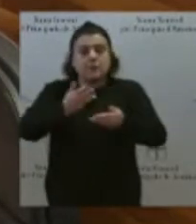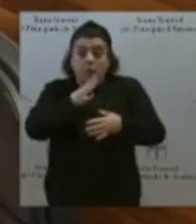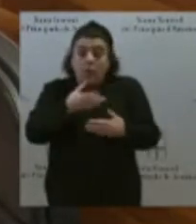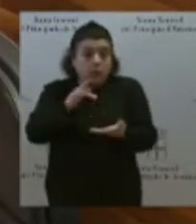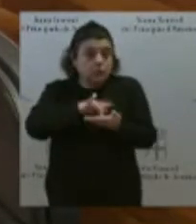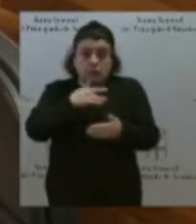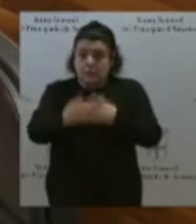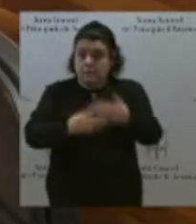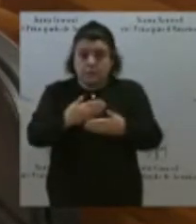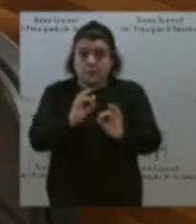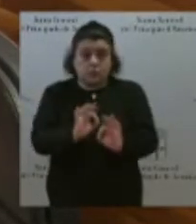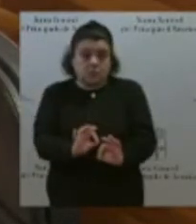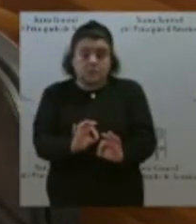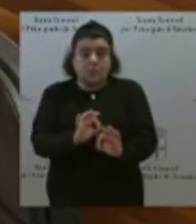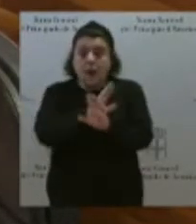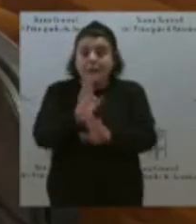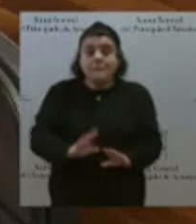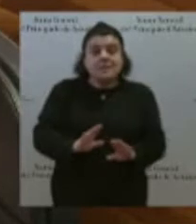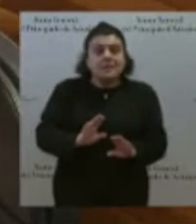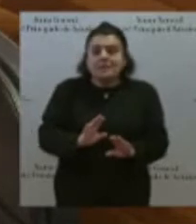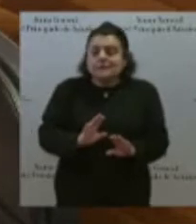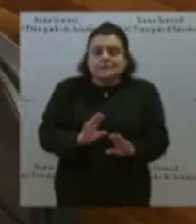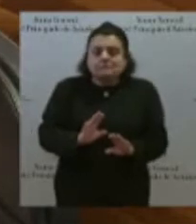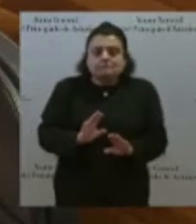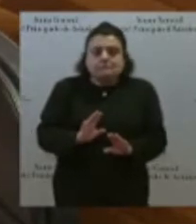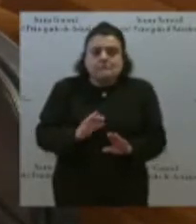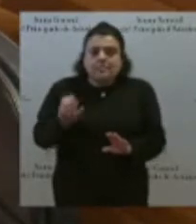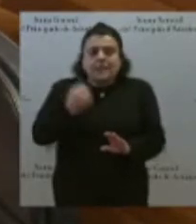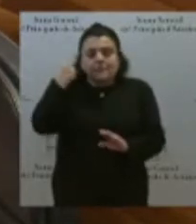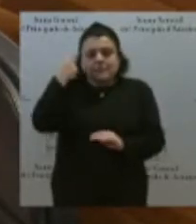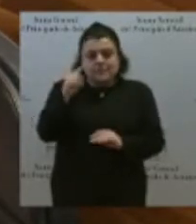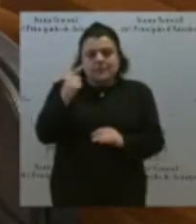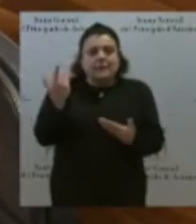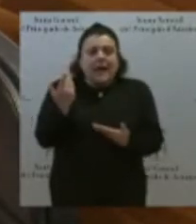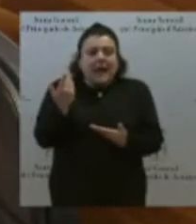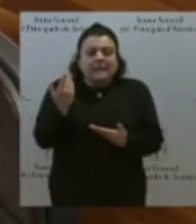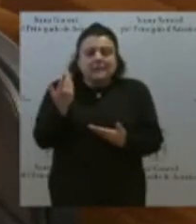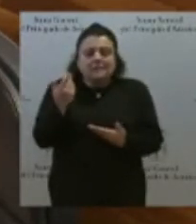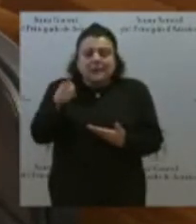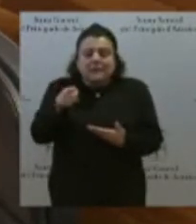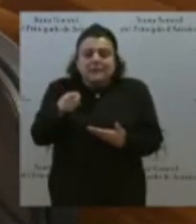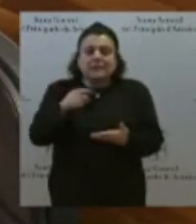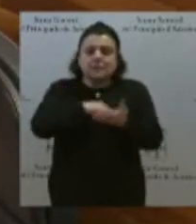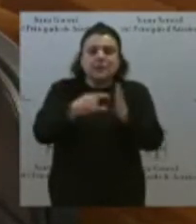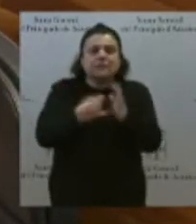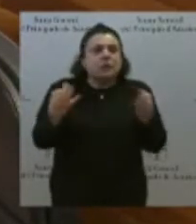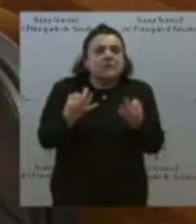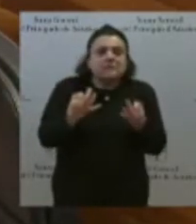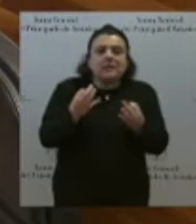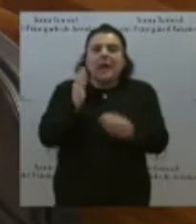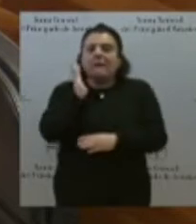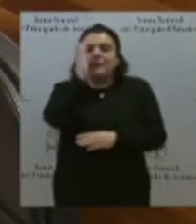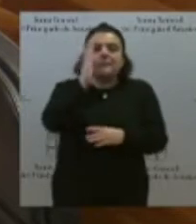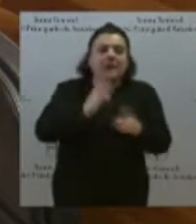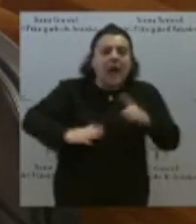que saber es qué es exactamente lo que ahí se está planteando y cuáles serán sus impactos. Insisto, hay una normativa no solo